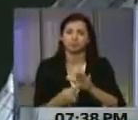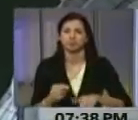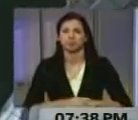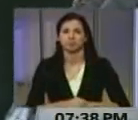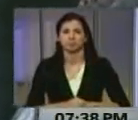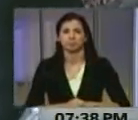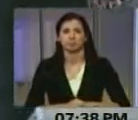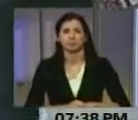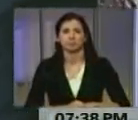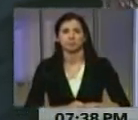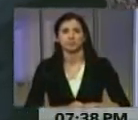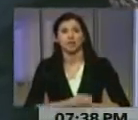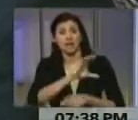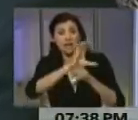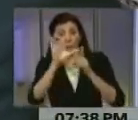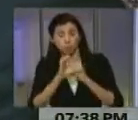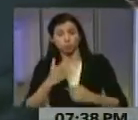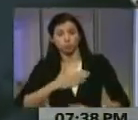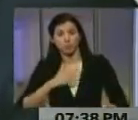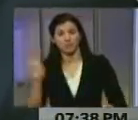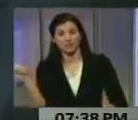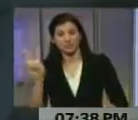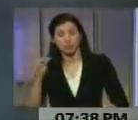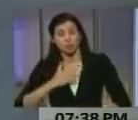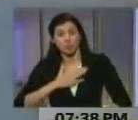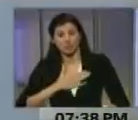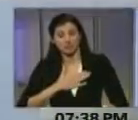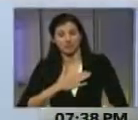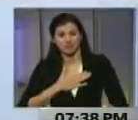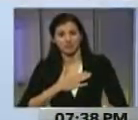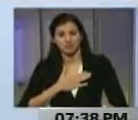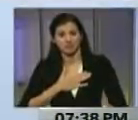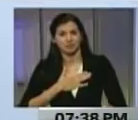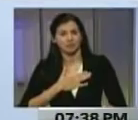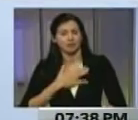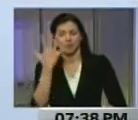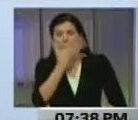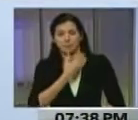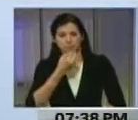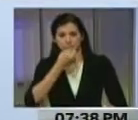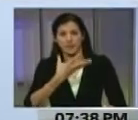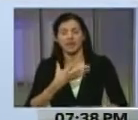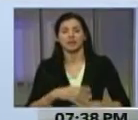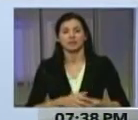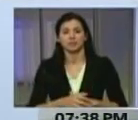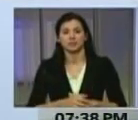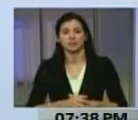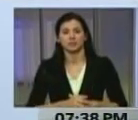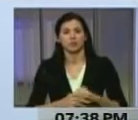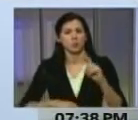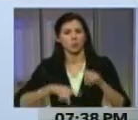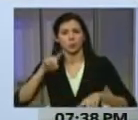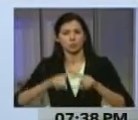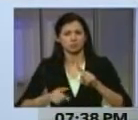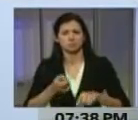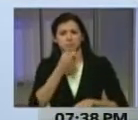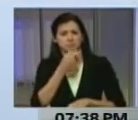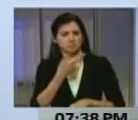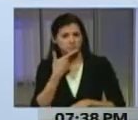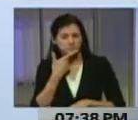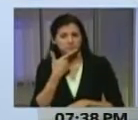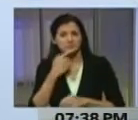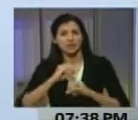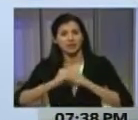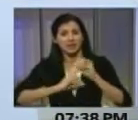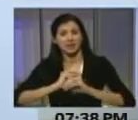Pongamos la cultura, nuestra cultura, con toda su belleza, con toda su capacidad creativa,